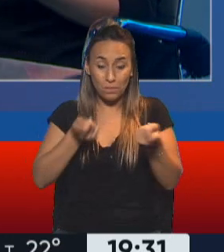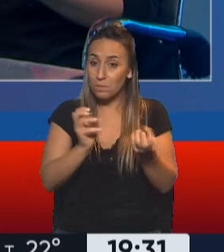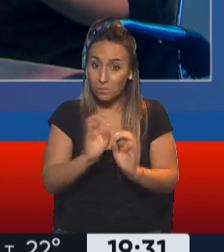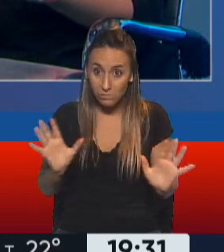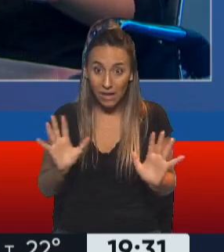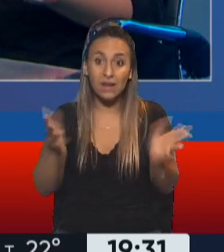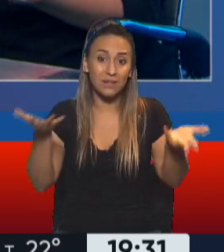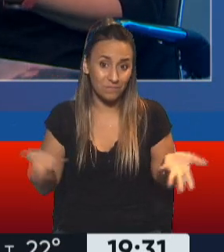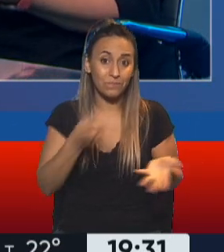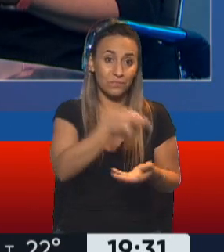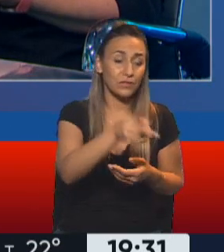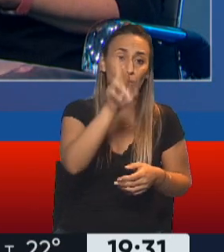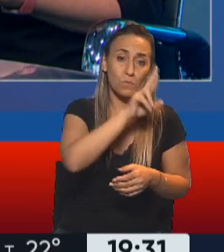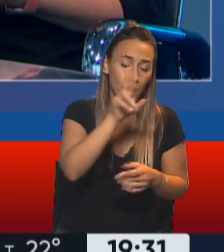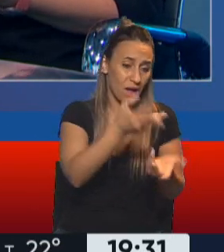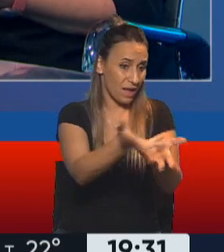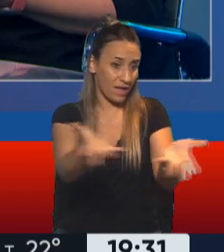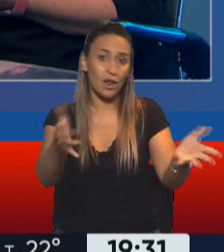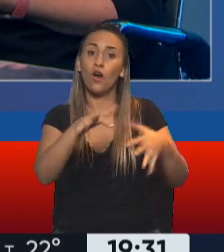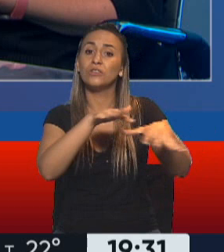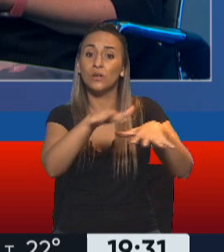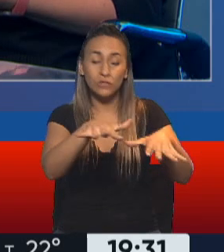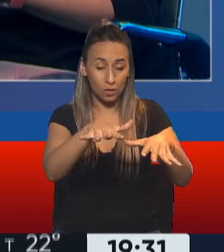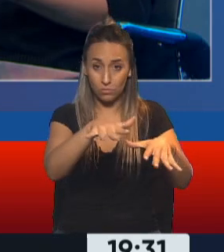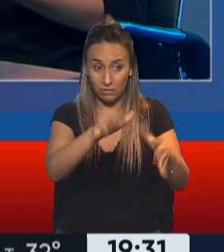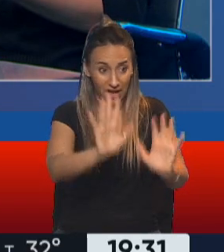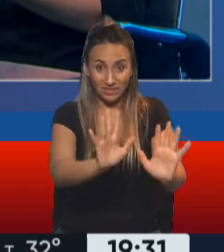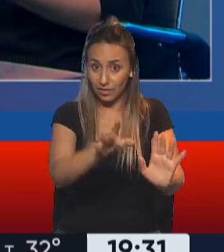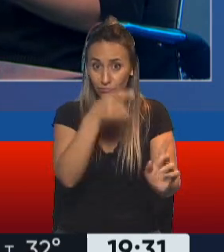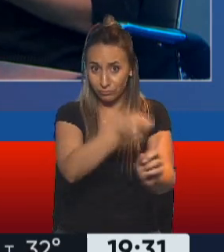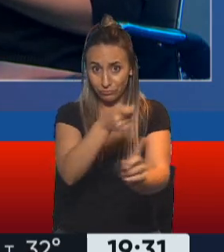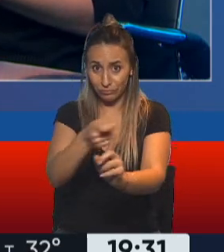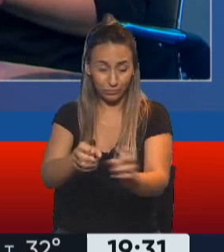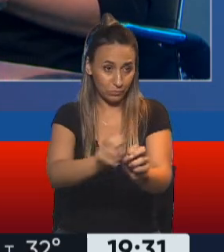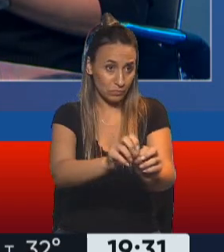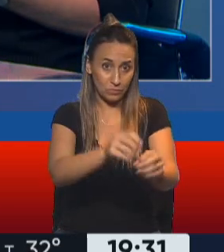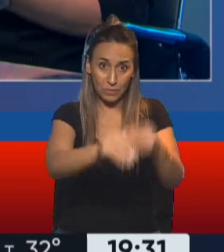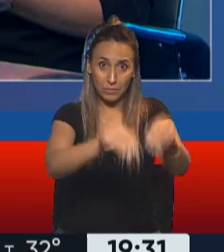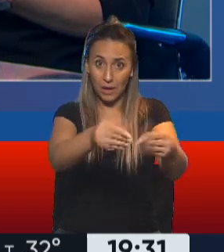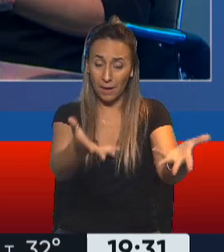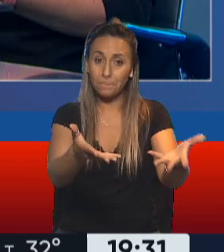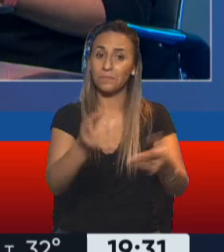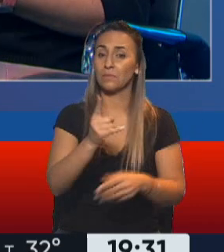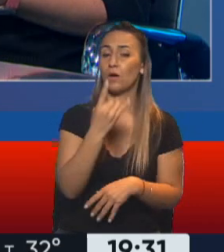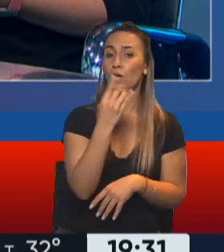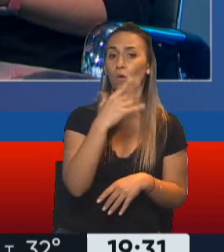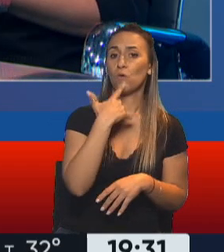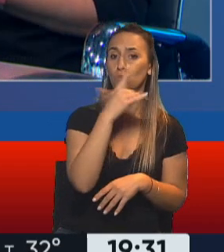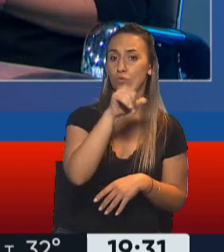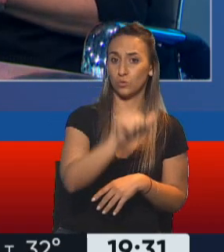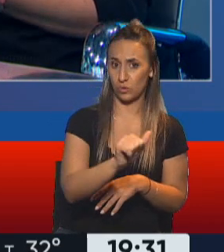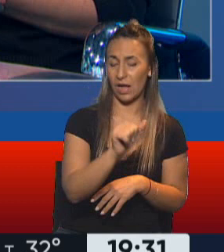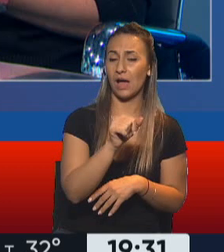los riesgos para que sucedan hechos como estos. El caso de Úrsula, como recién